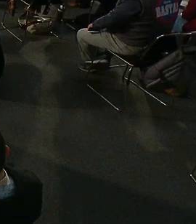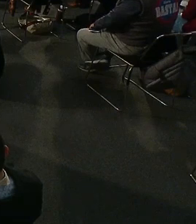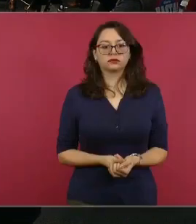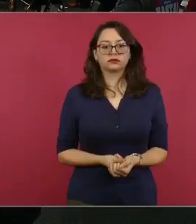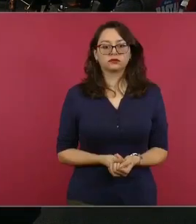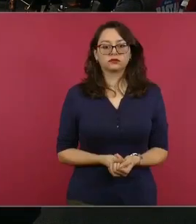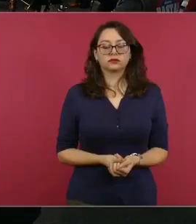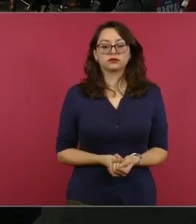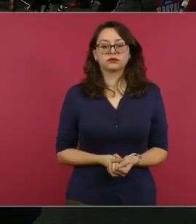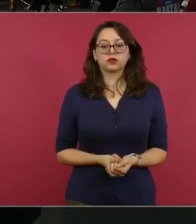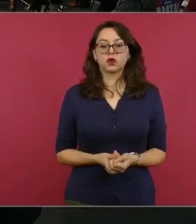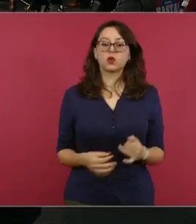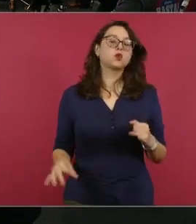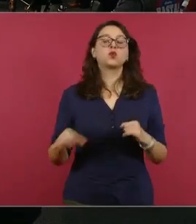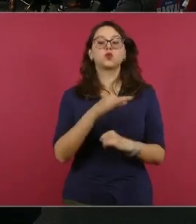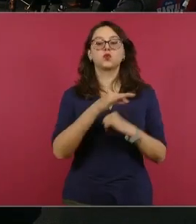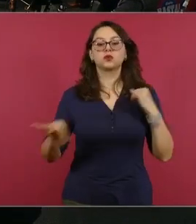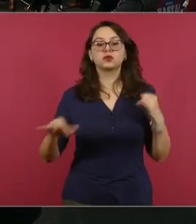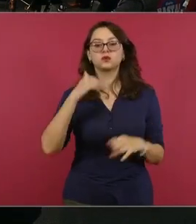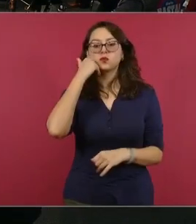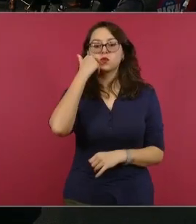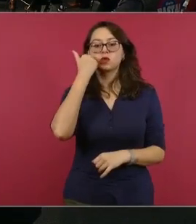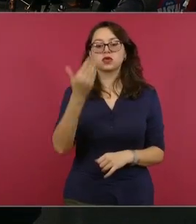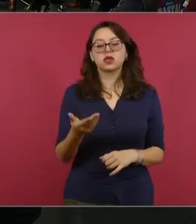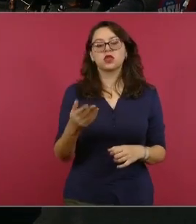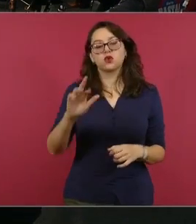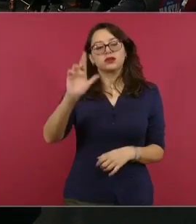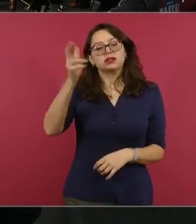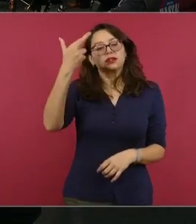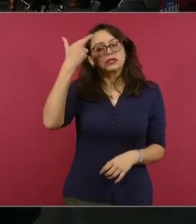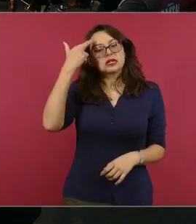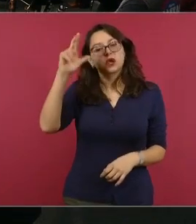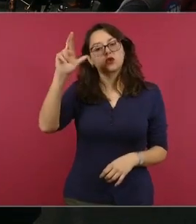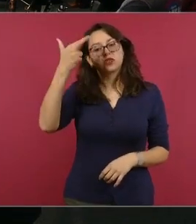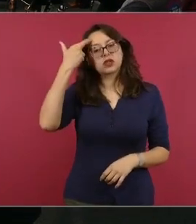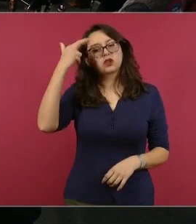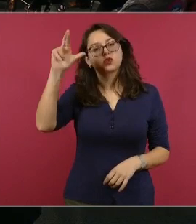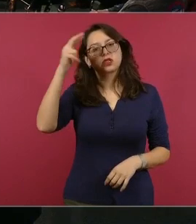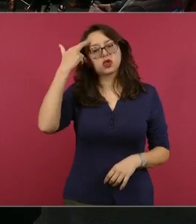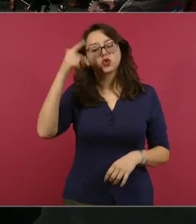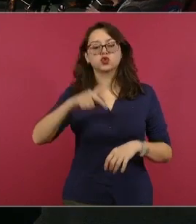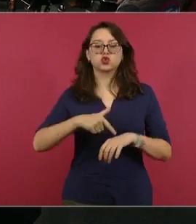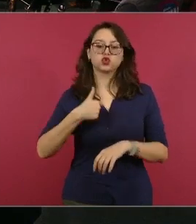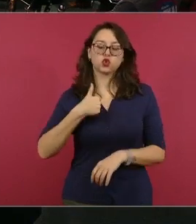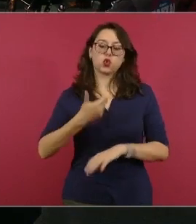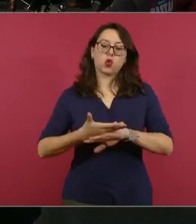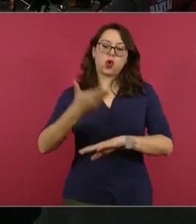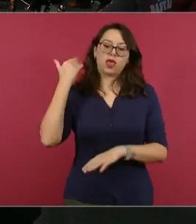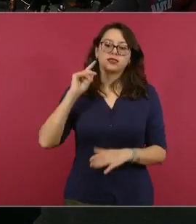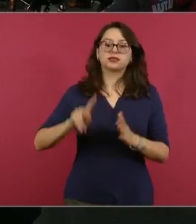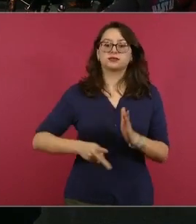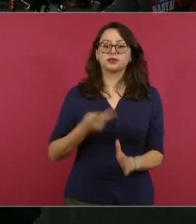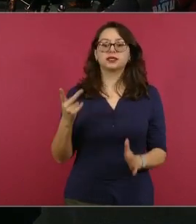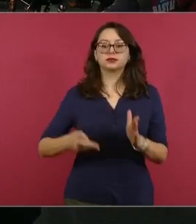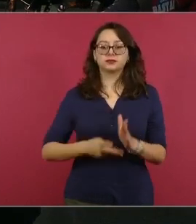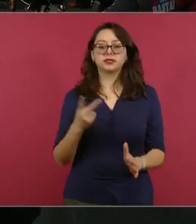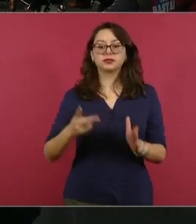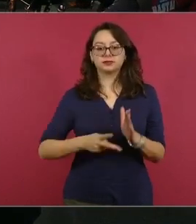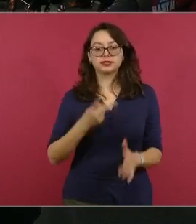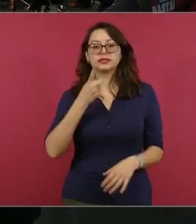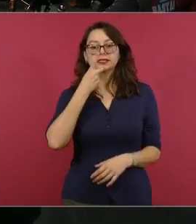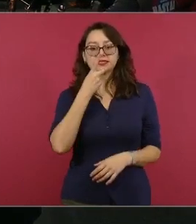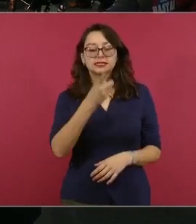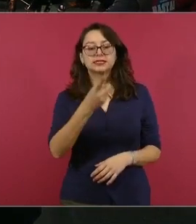he expuesto aquí en su conferencia. Yo he preguntado de manera incisiva si todavía aquí trabaja